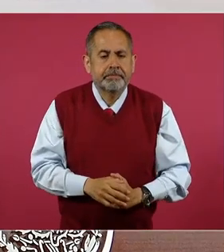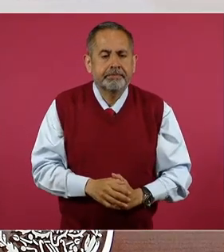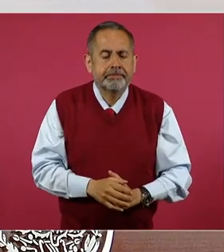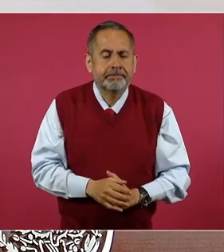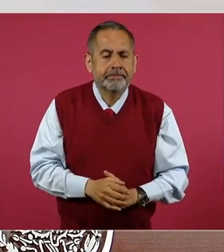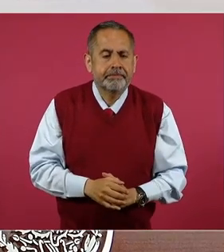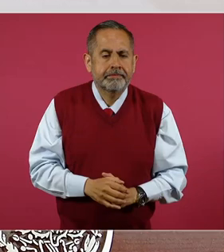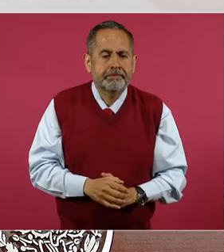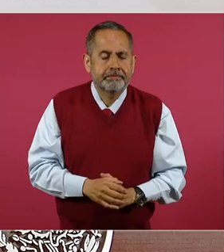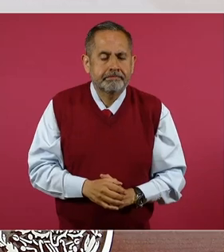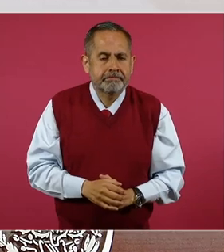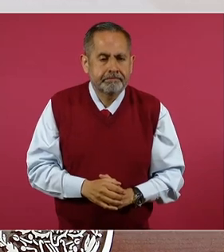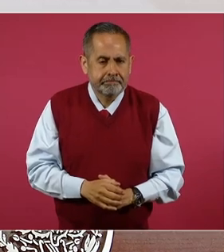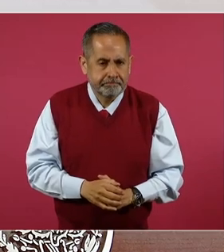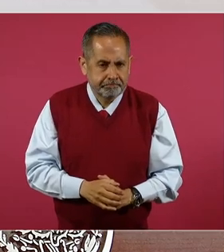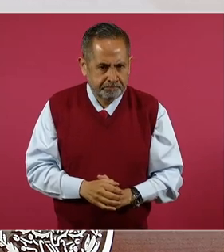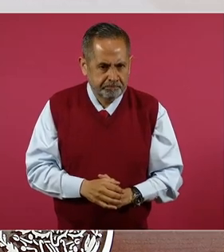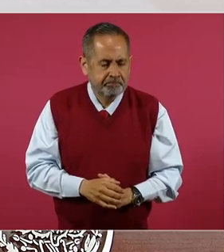que les envié,